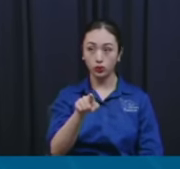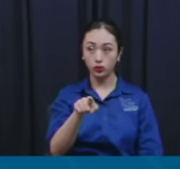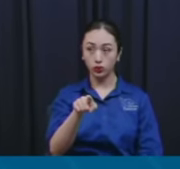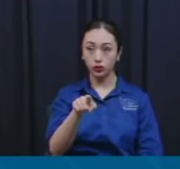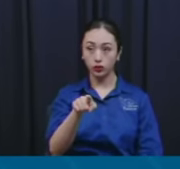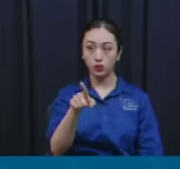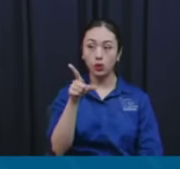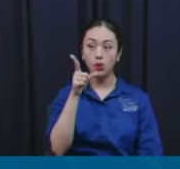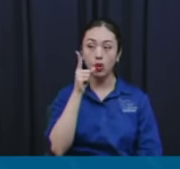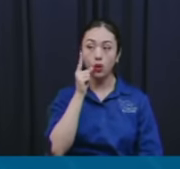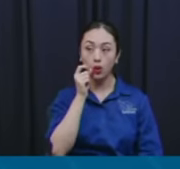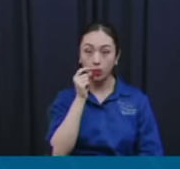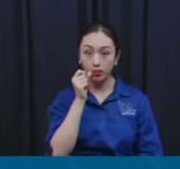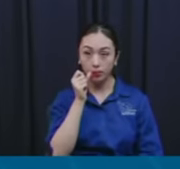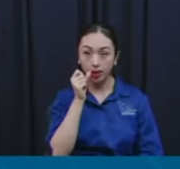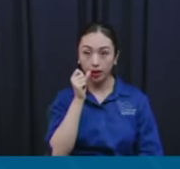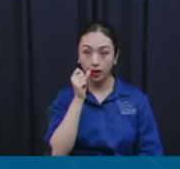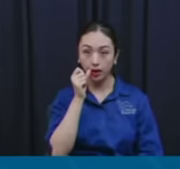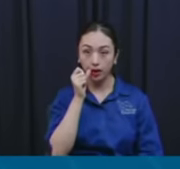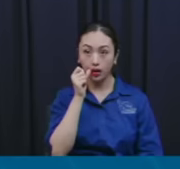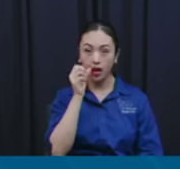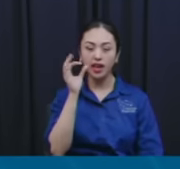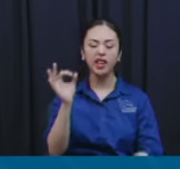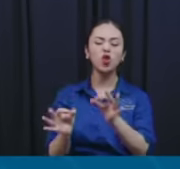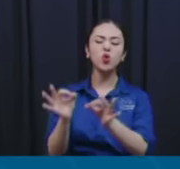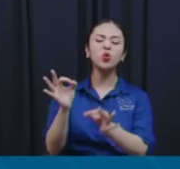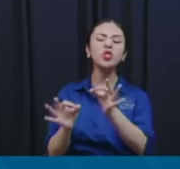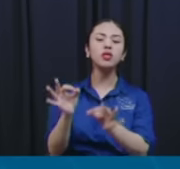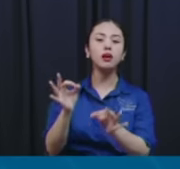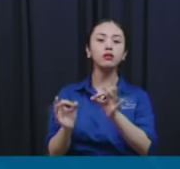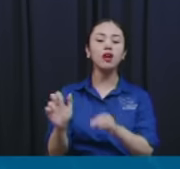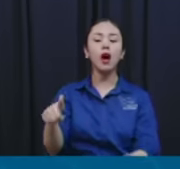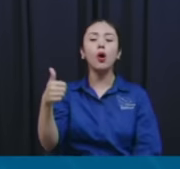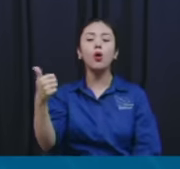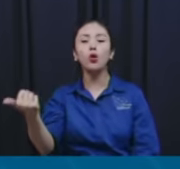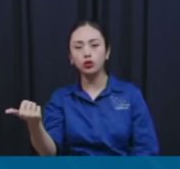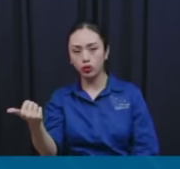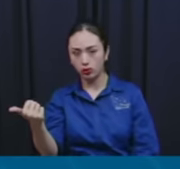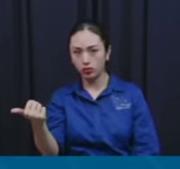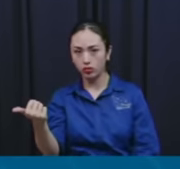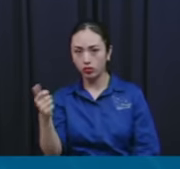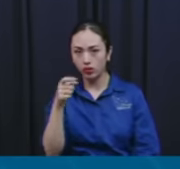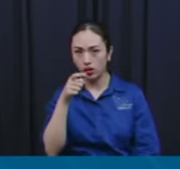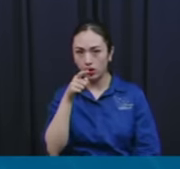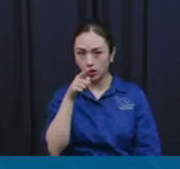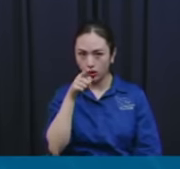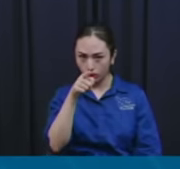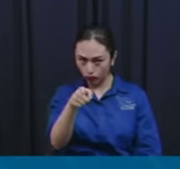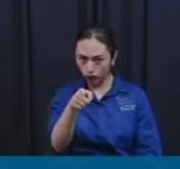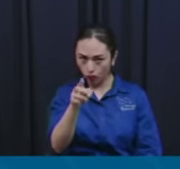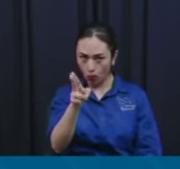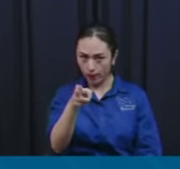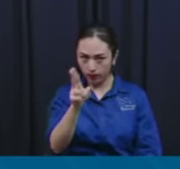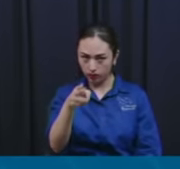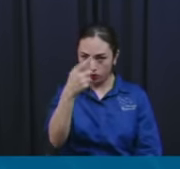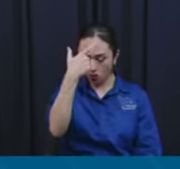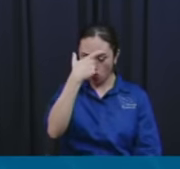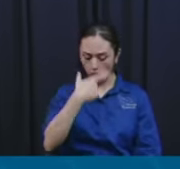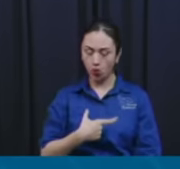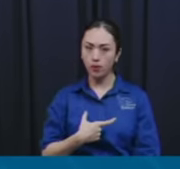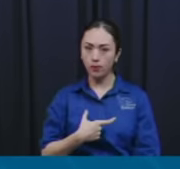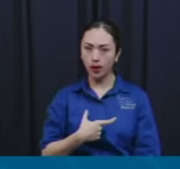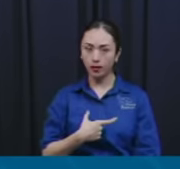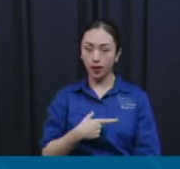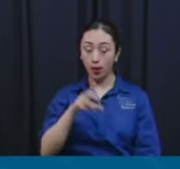hombre quien quiera que seas tú que juzgas pues al juzgar a otro a ti mismo Te condenas porque tú que juzgas practica las mismas